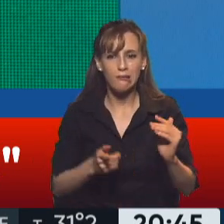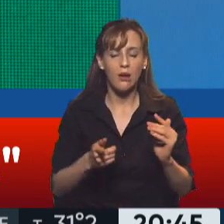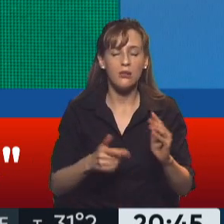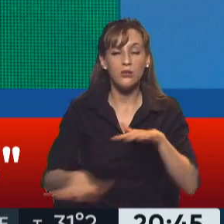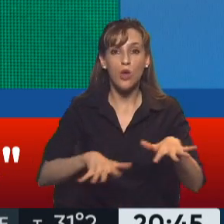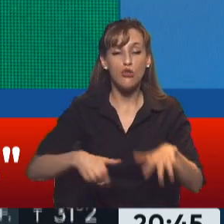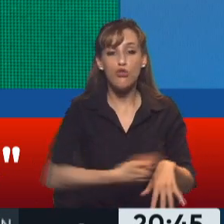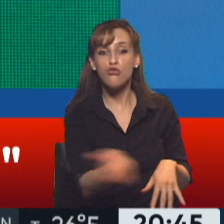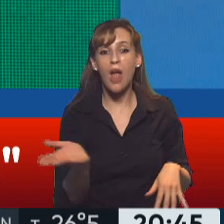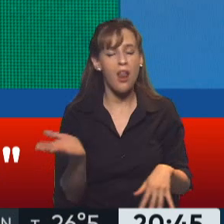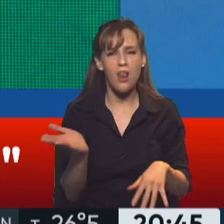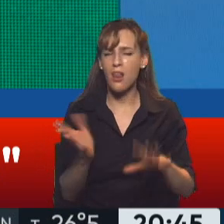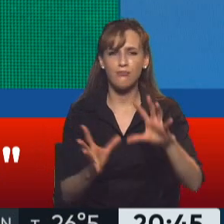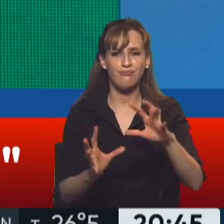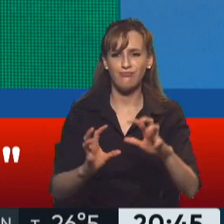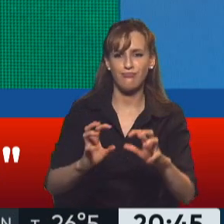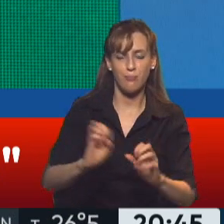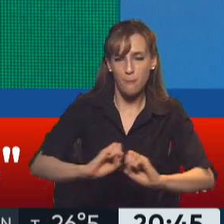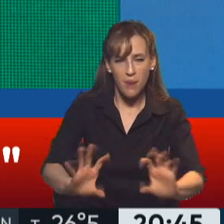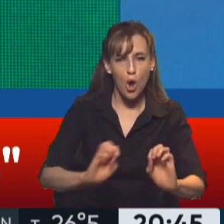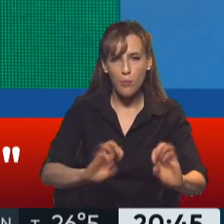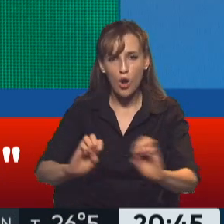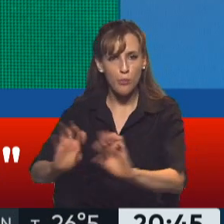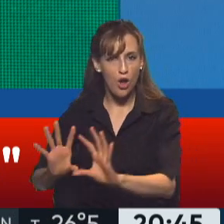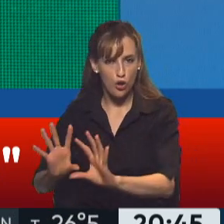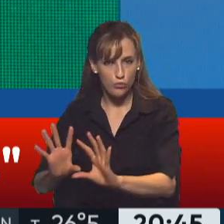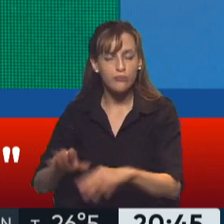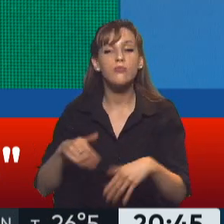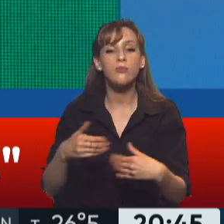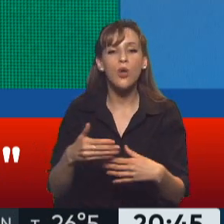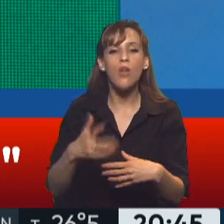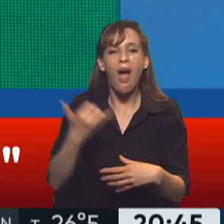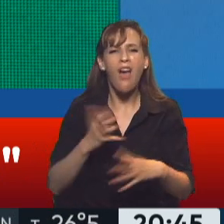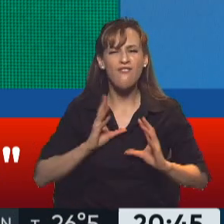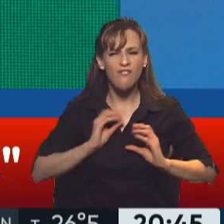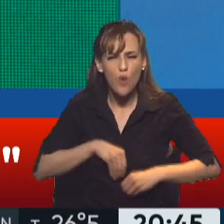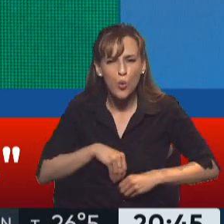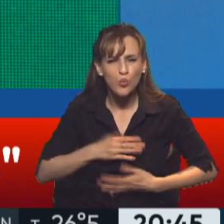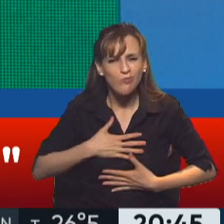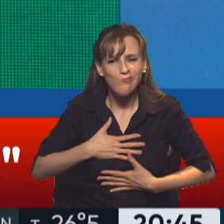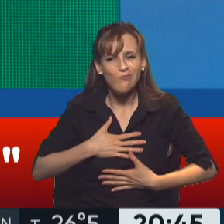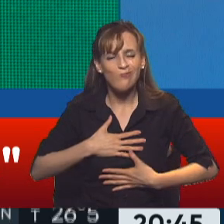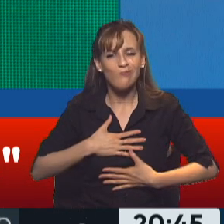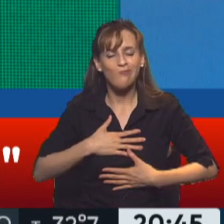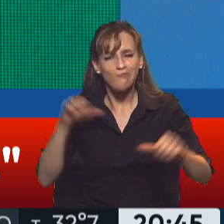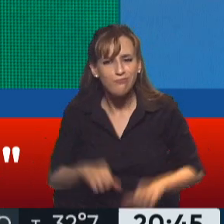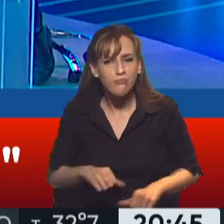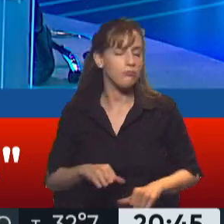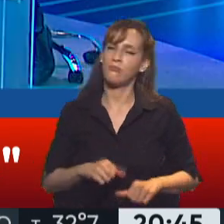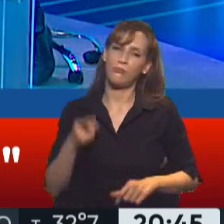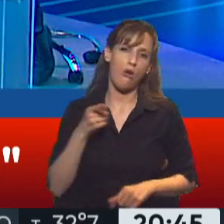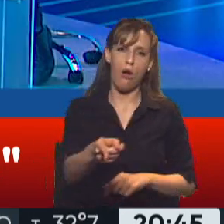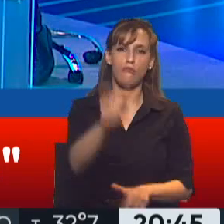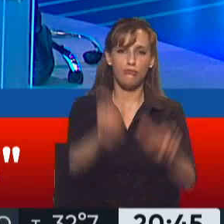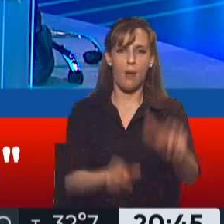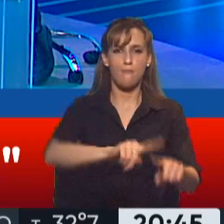en muchos sitios y en ese escenario entonces esa frustración se vuelca, sí, contra el digamos que prenden las clases populares.